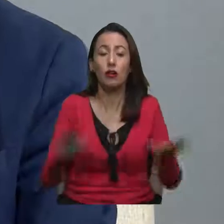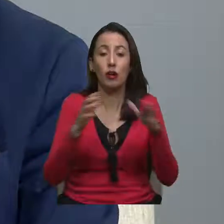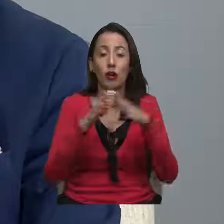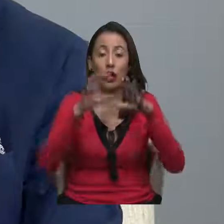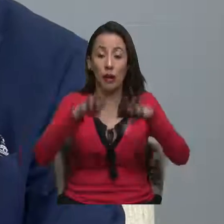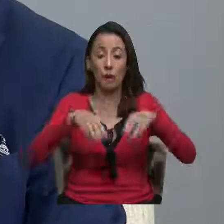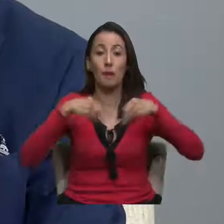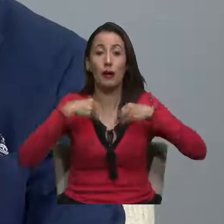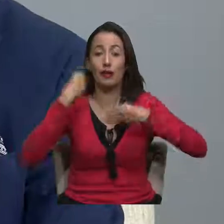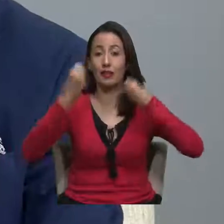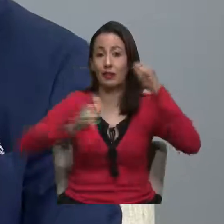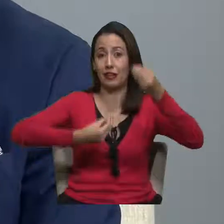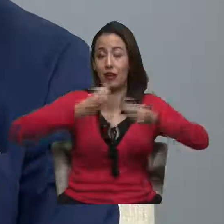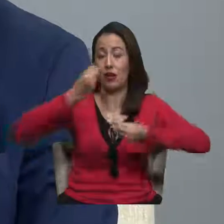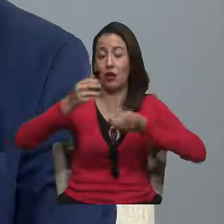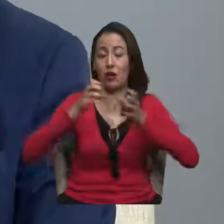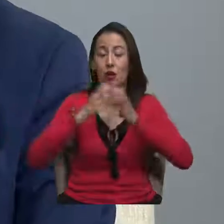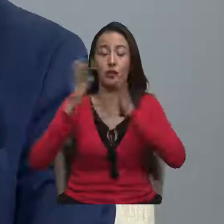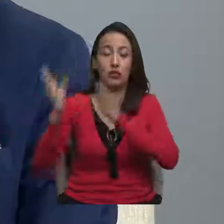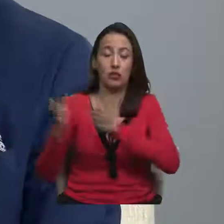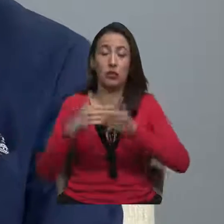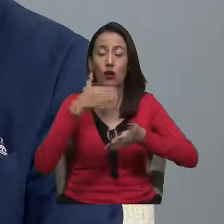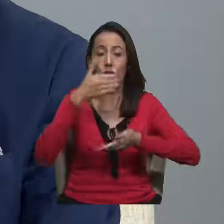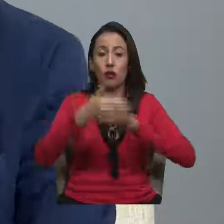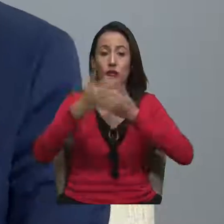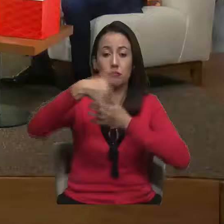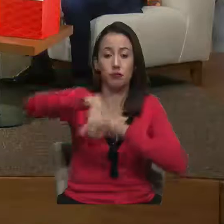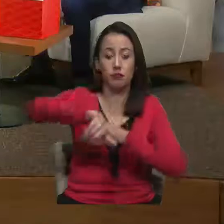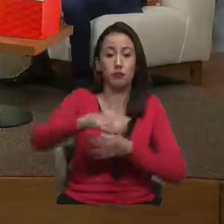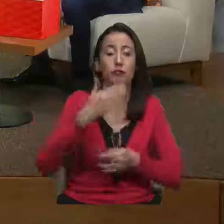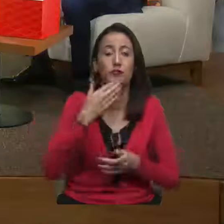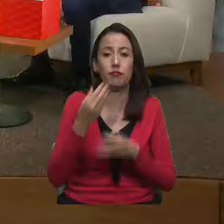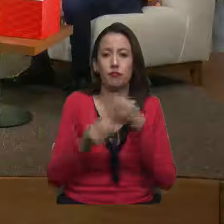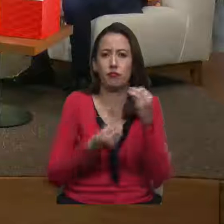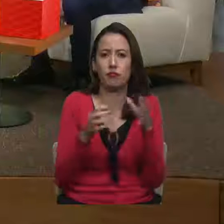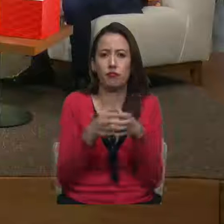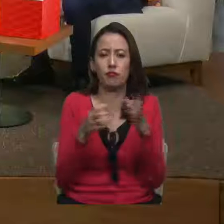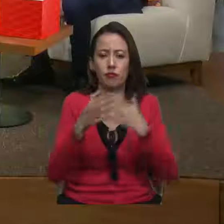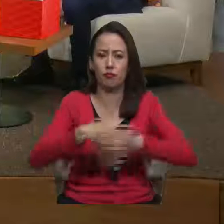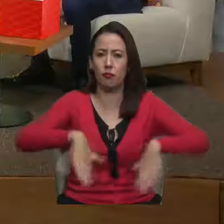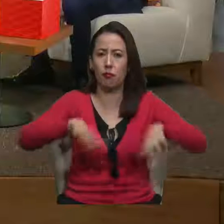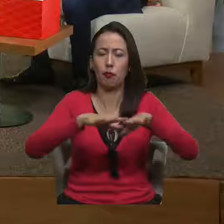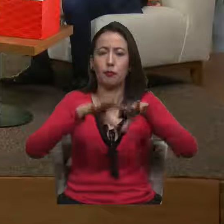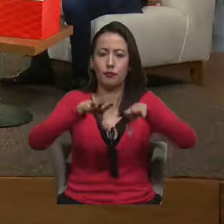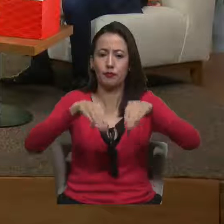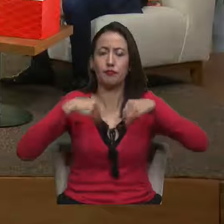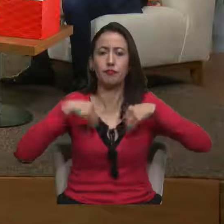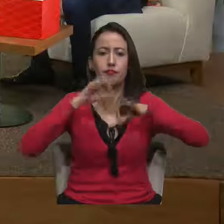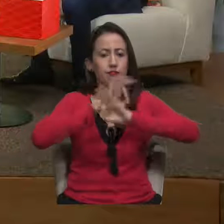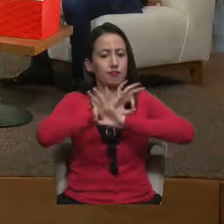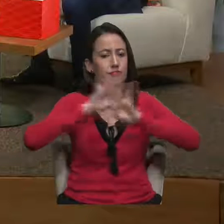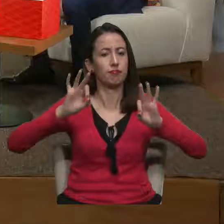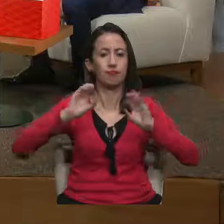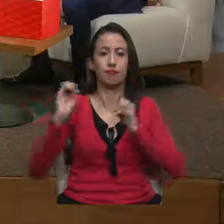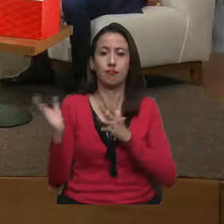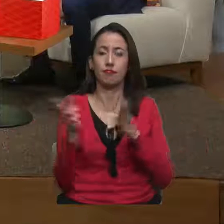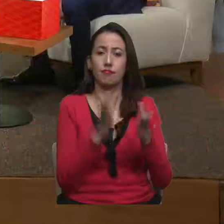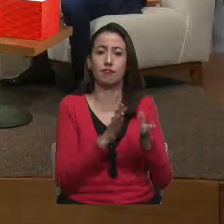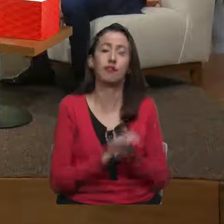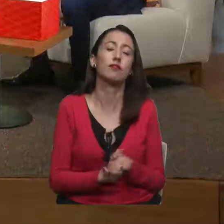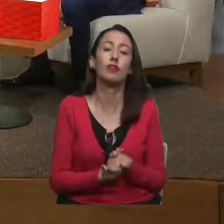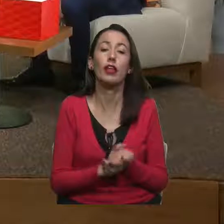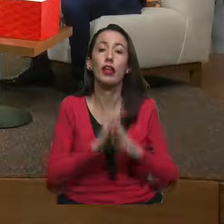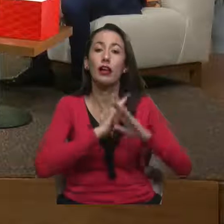es referente a que el ladrón va a haber 23 militares ya se va a asustar ya no va a ir por ahí es